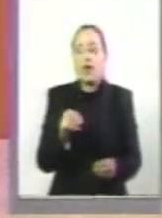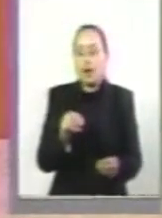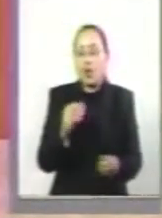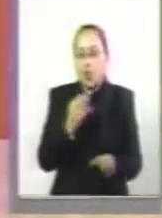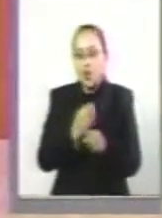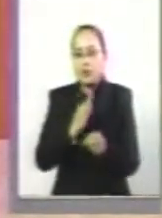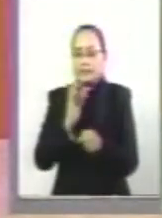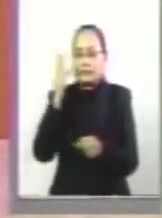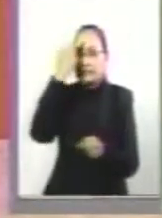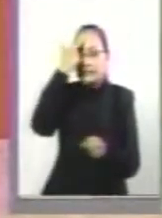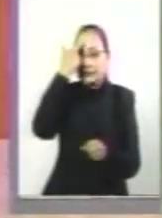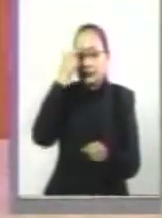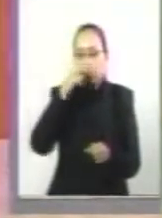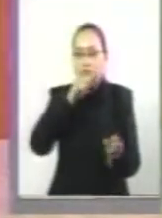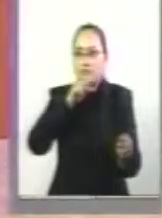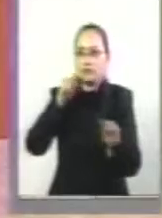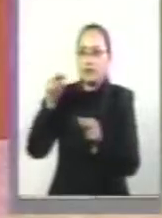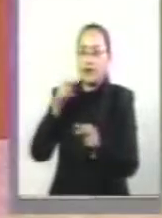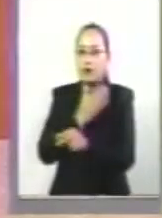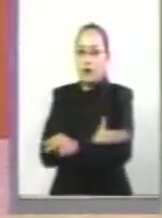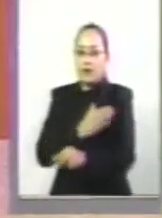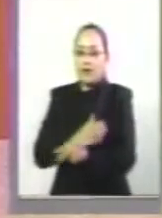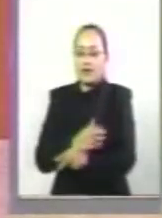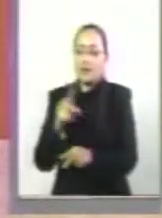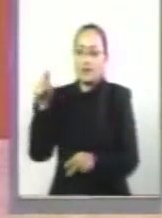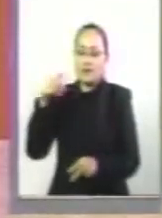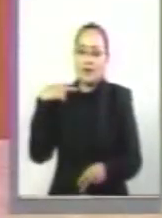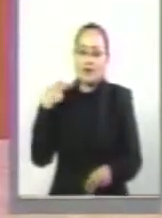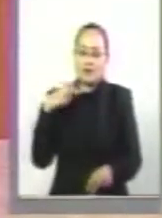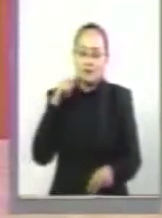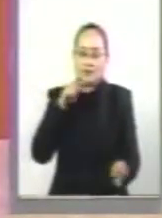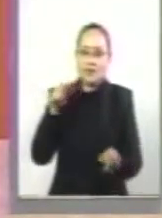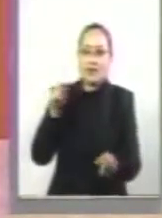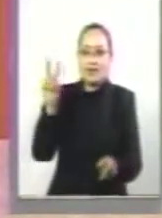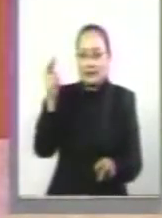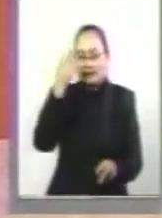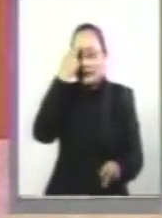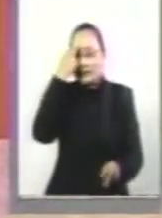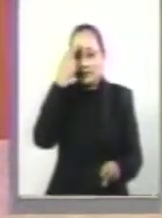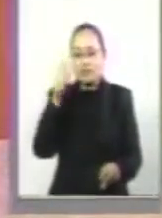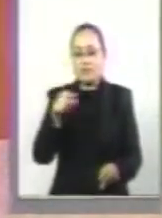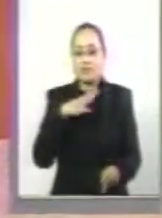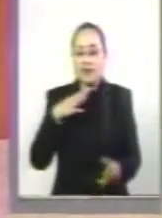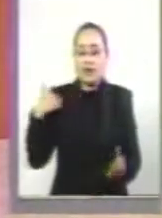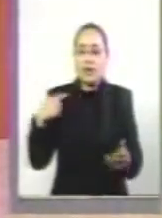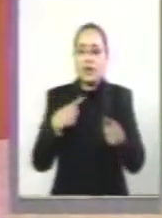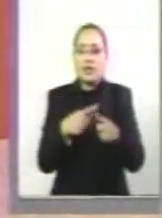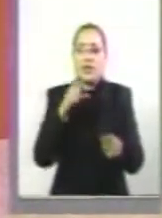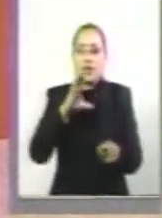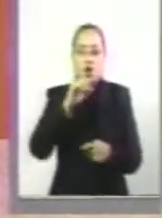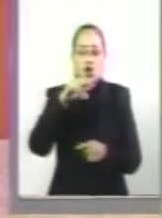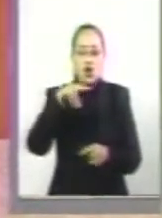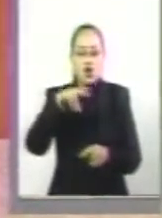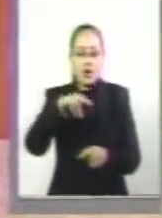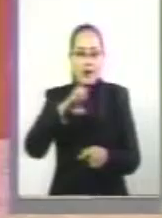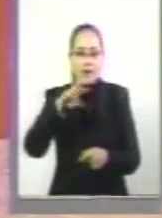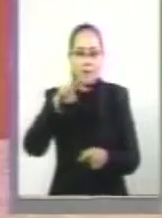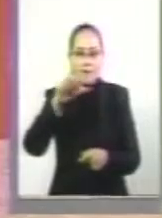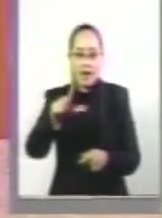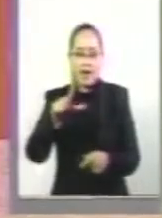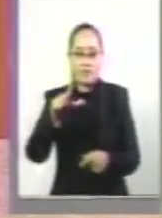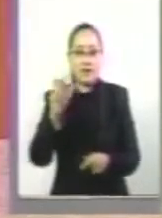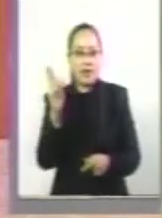ahorita que volteé a ver a uno de mis compañeros veracruzanos. En el reciente reporte de Coneval, le recuerdo,